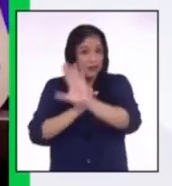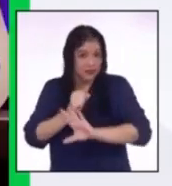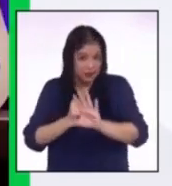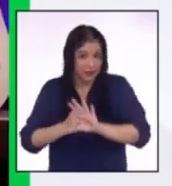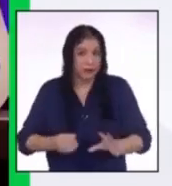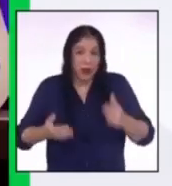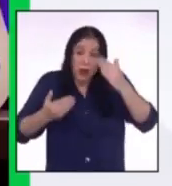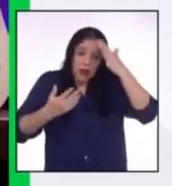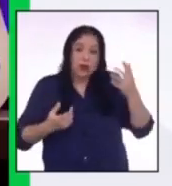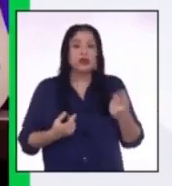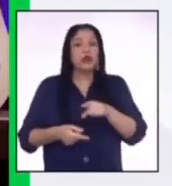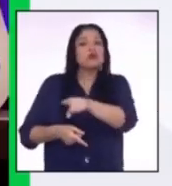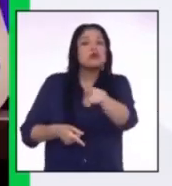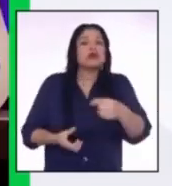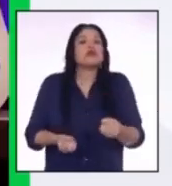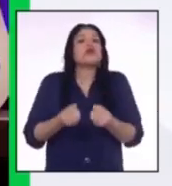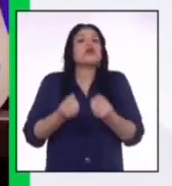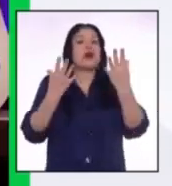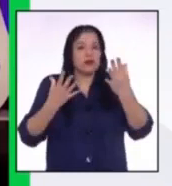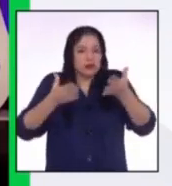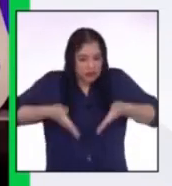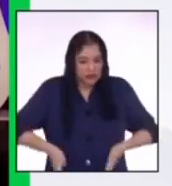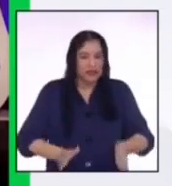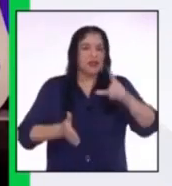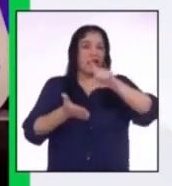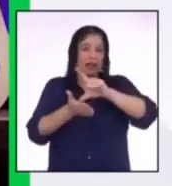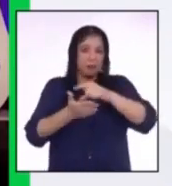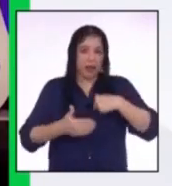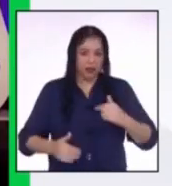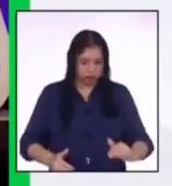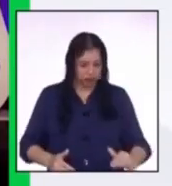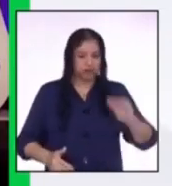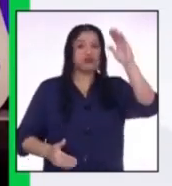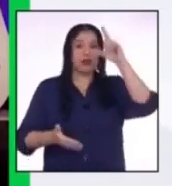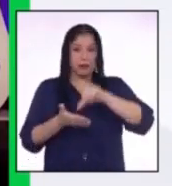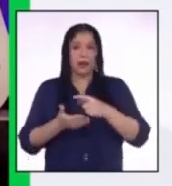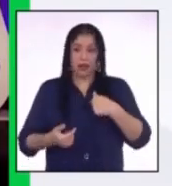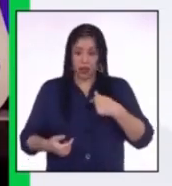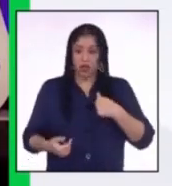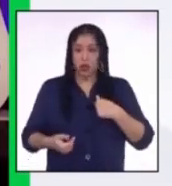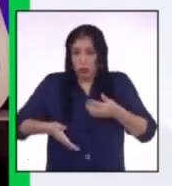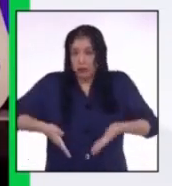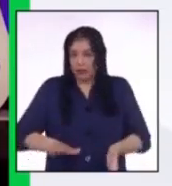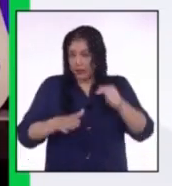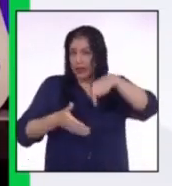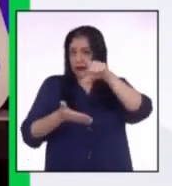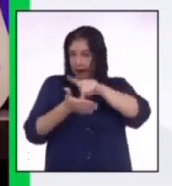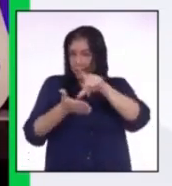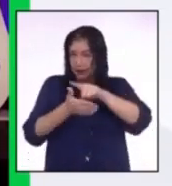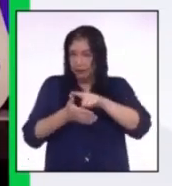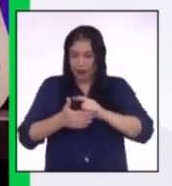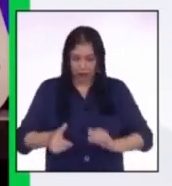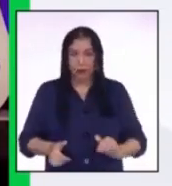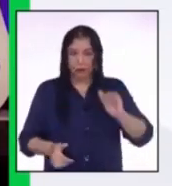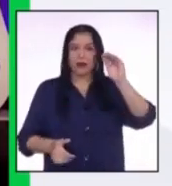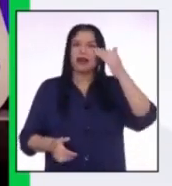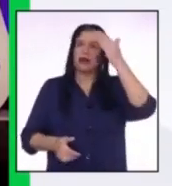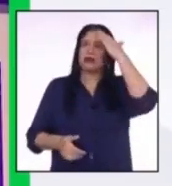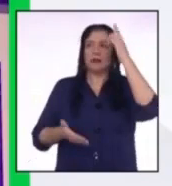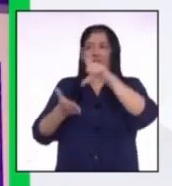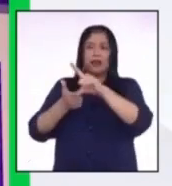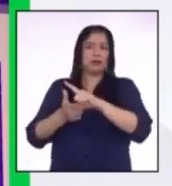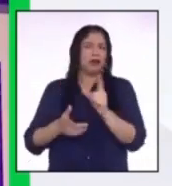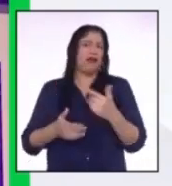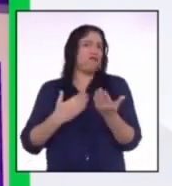no sé cuánto ustedes hicieron en lima y crecieron en lima pero yo soy una persona que nació en esta ciudad y creo que todos sabemos que el imán es una ciudad